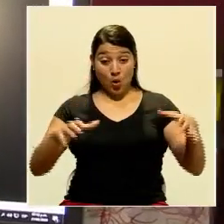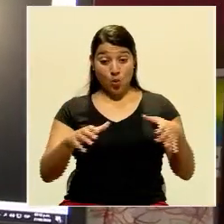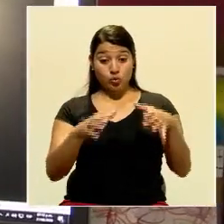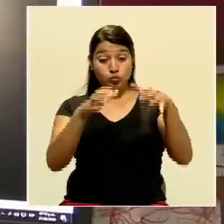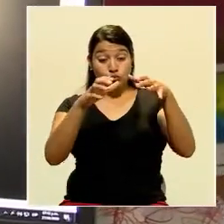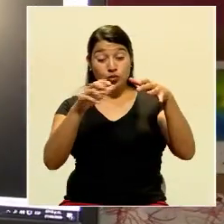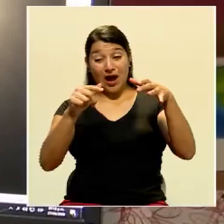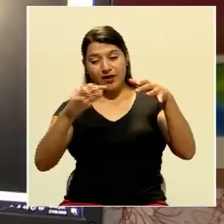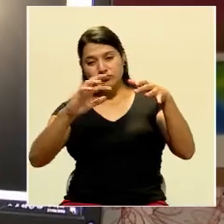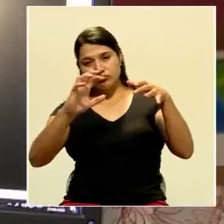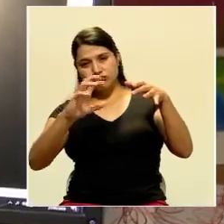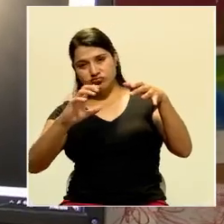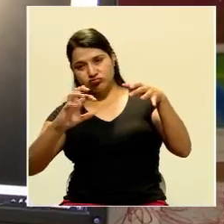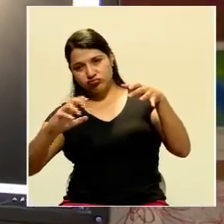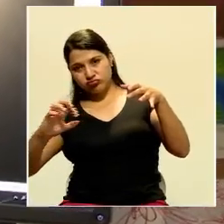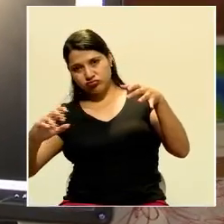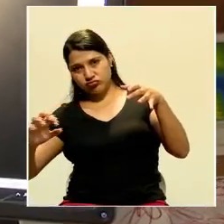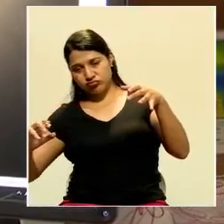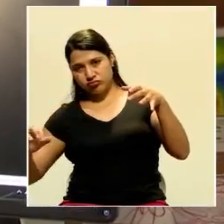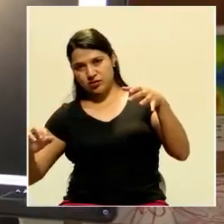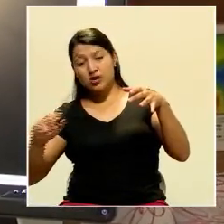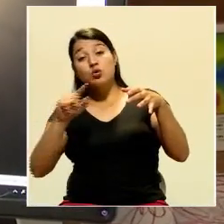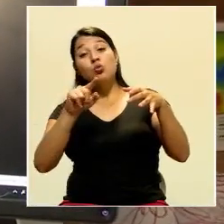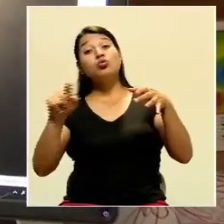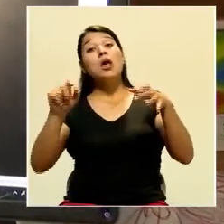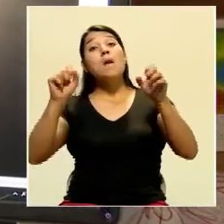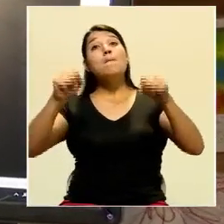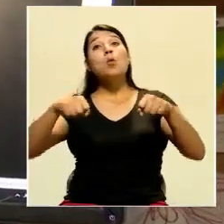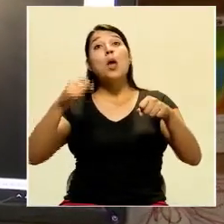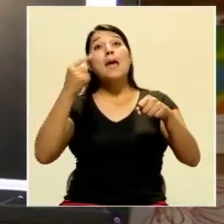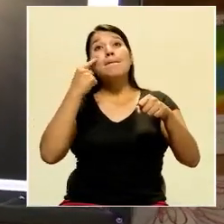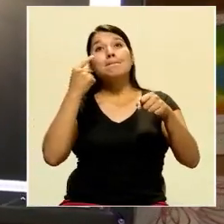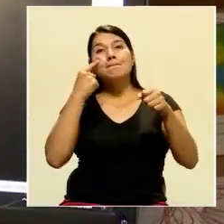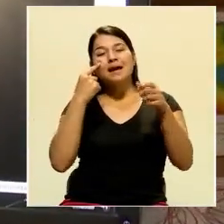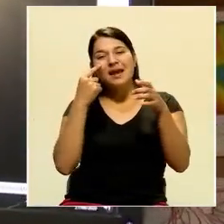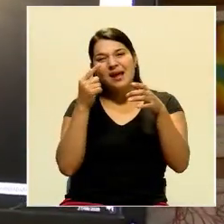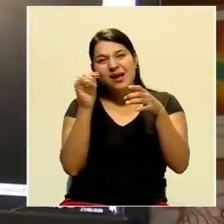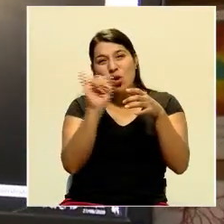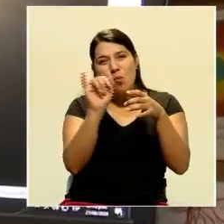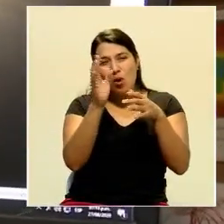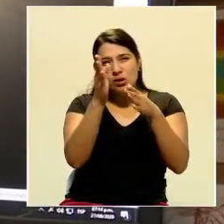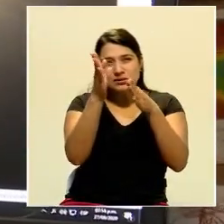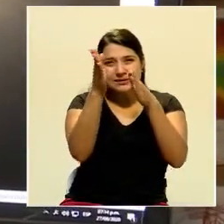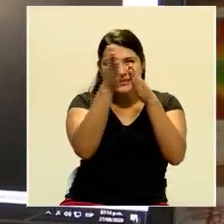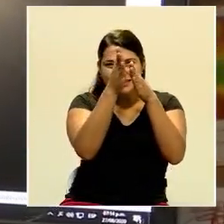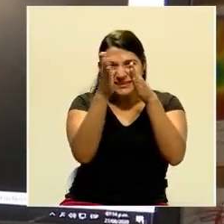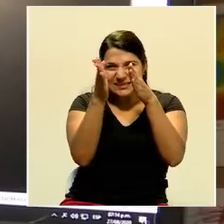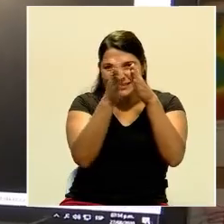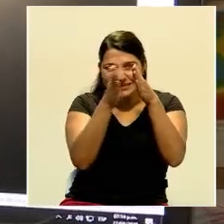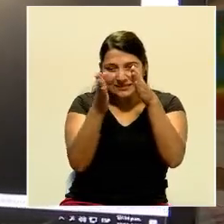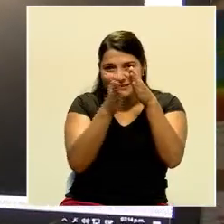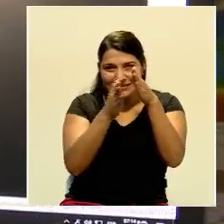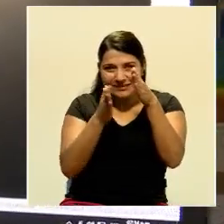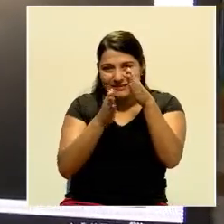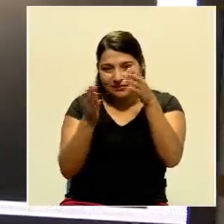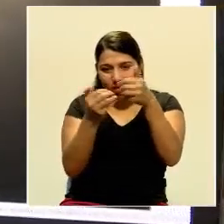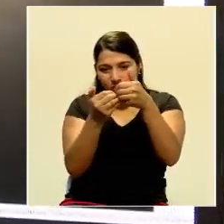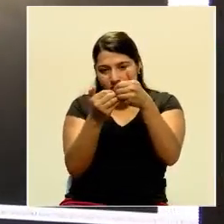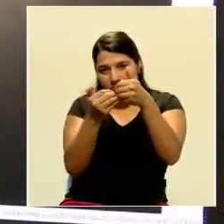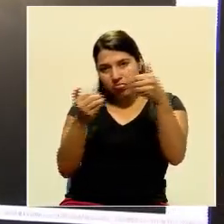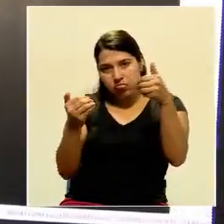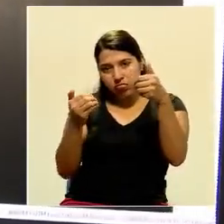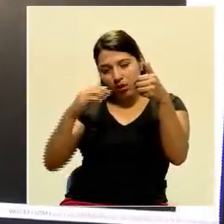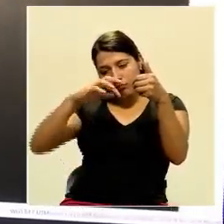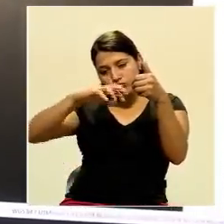hay unas grietas, eso fue el 19, un vuelo del 19, y estas grietas aquí fue donde se desprendió y es todo